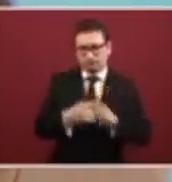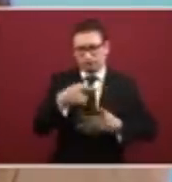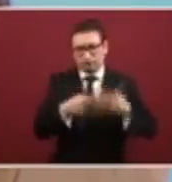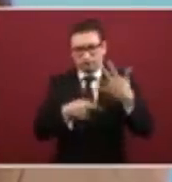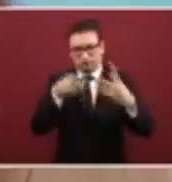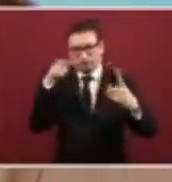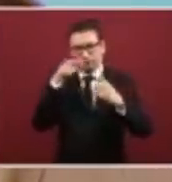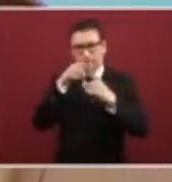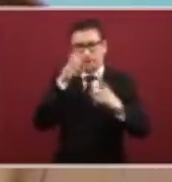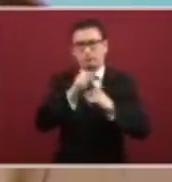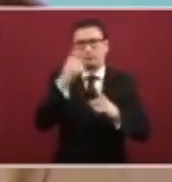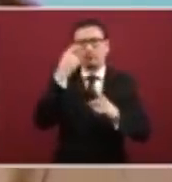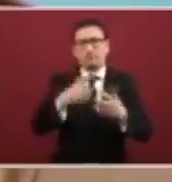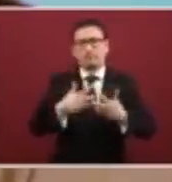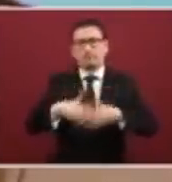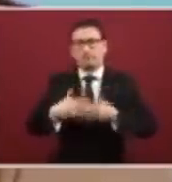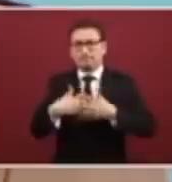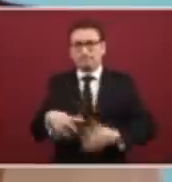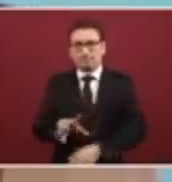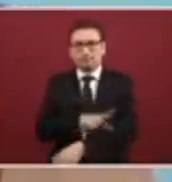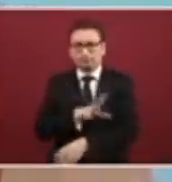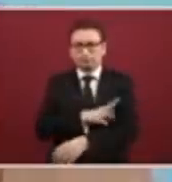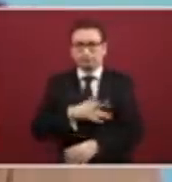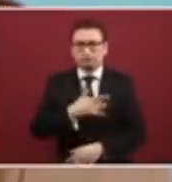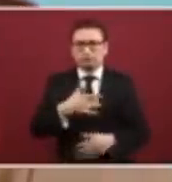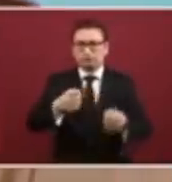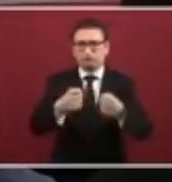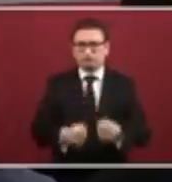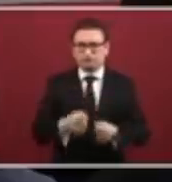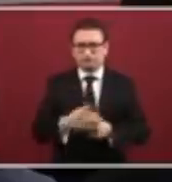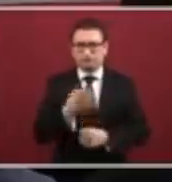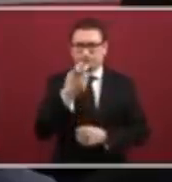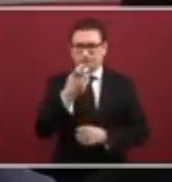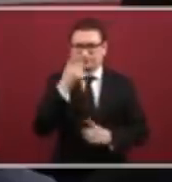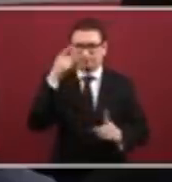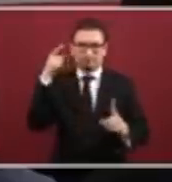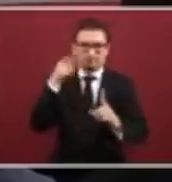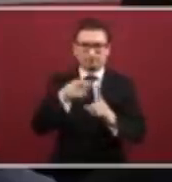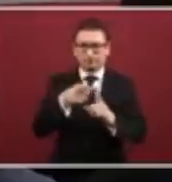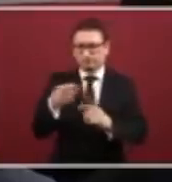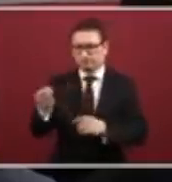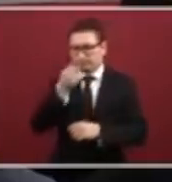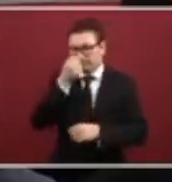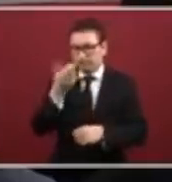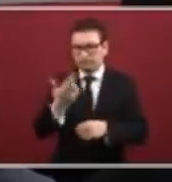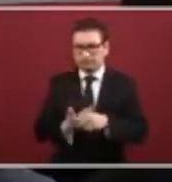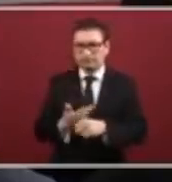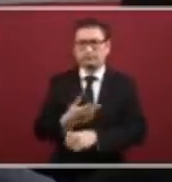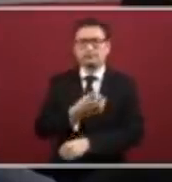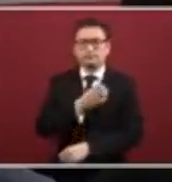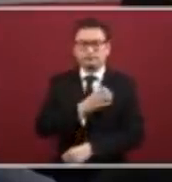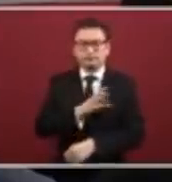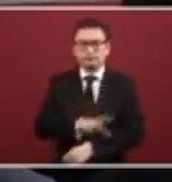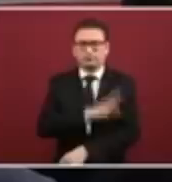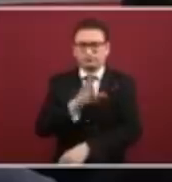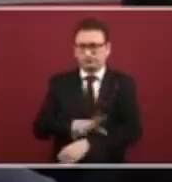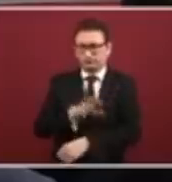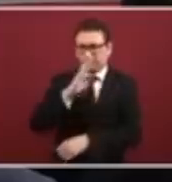de seguridad energética nacional. En este tenor, corresponde a la Secretaría de Energía, como titular del